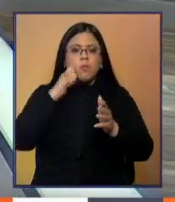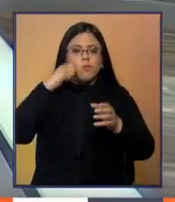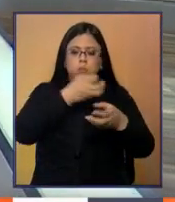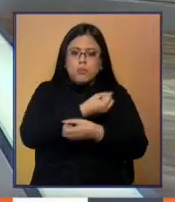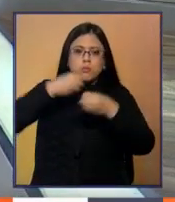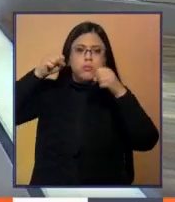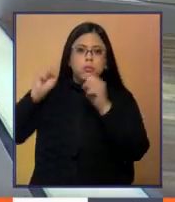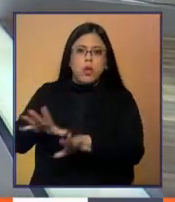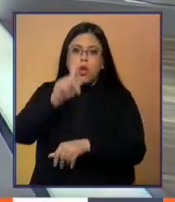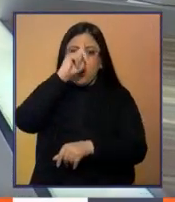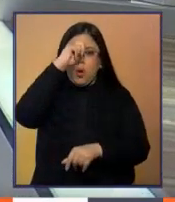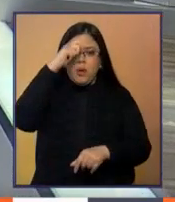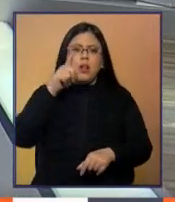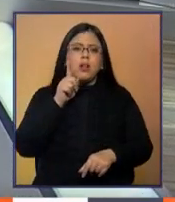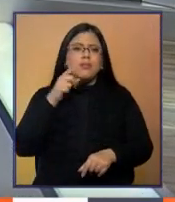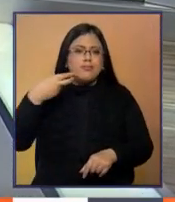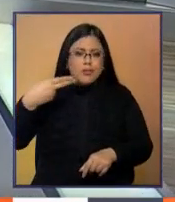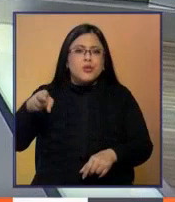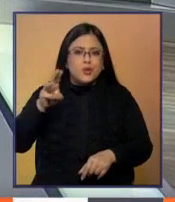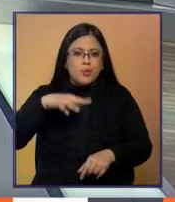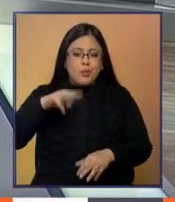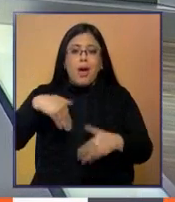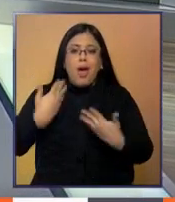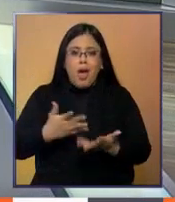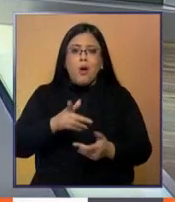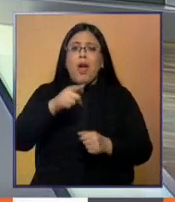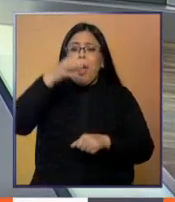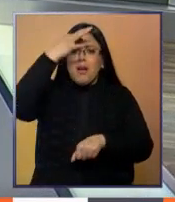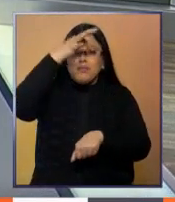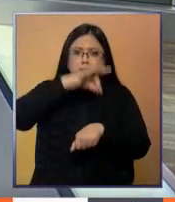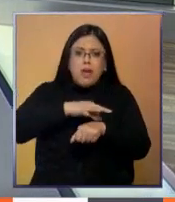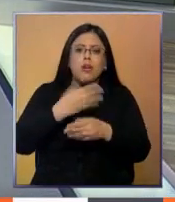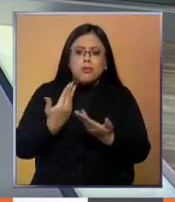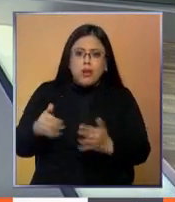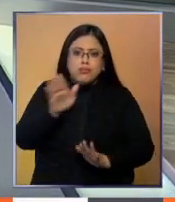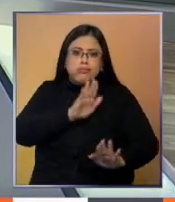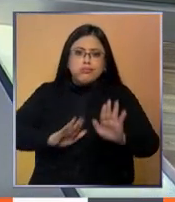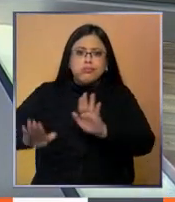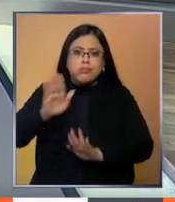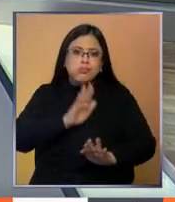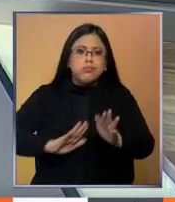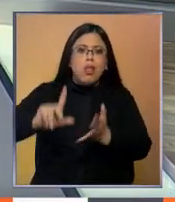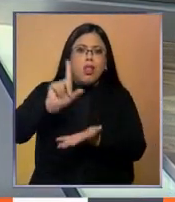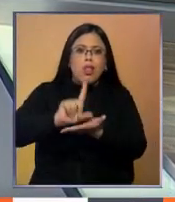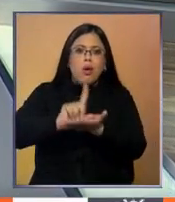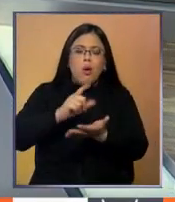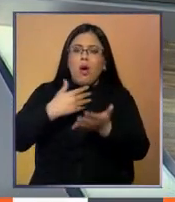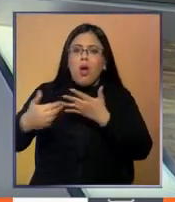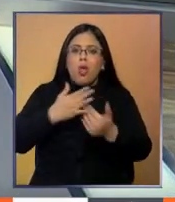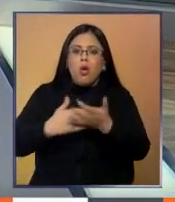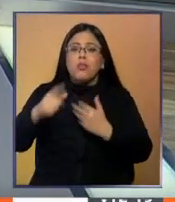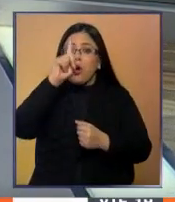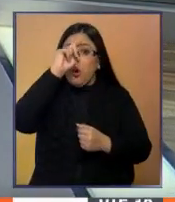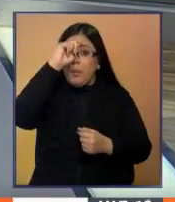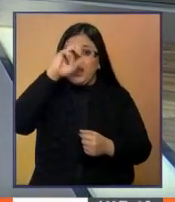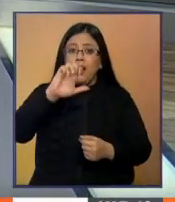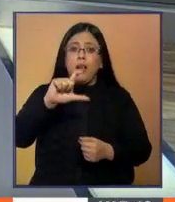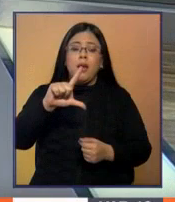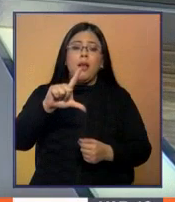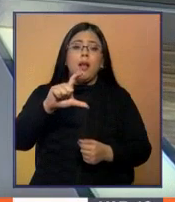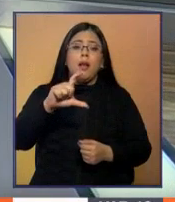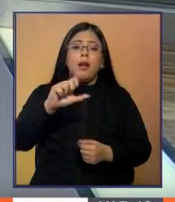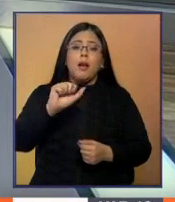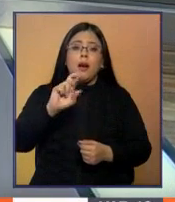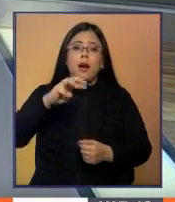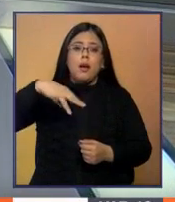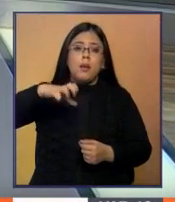hospital por su madre. Hoy son los médicos del recinto sus cuidadores. El hospital El Carmen inició un proceso para que la justicia